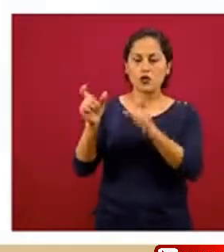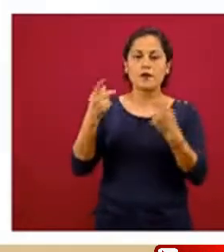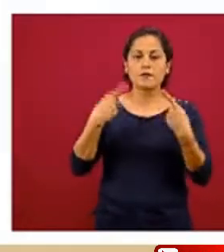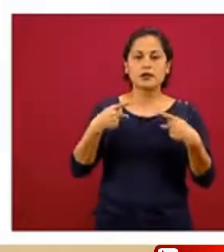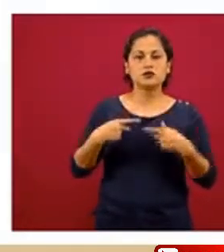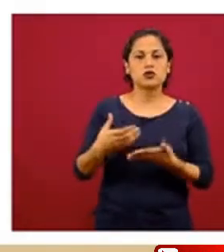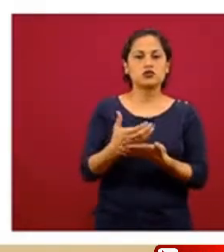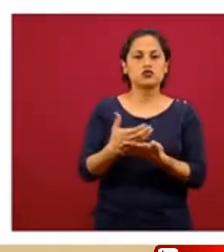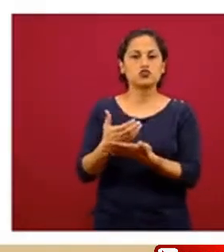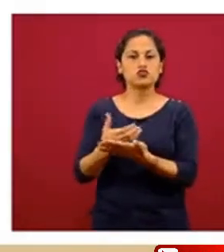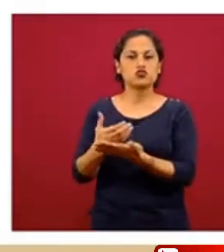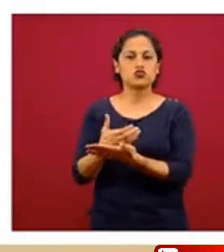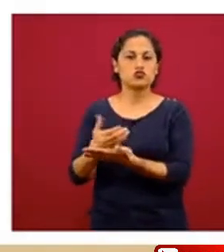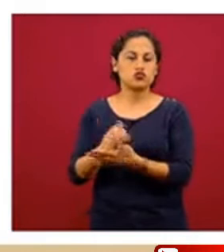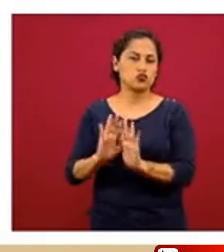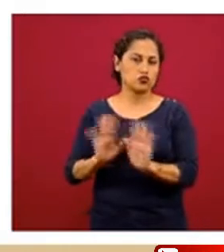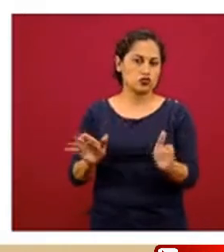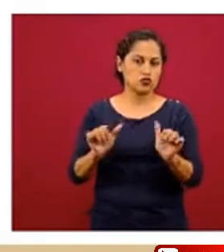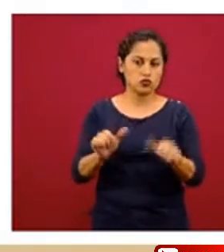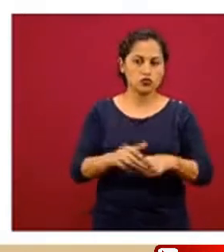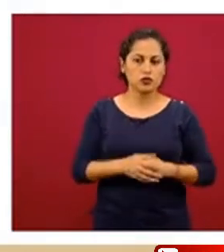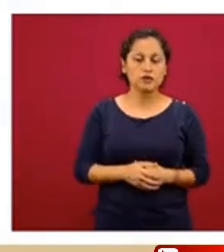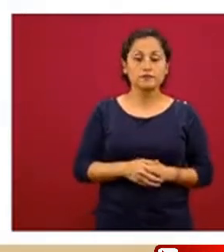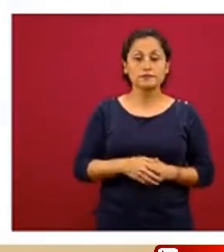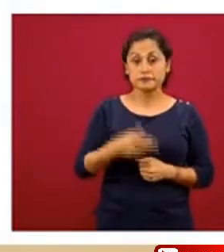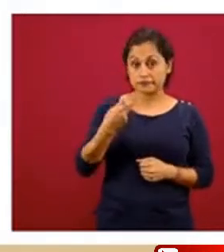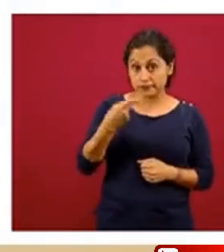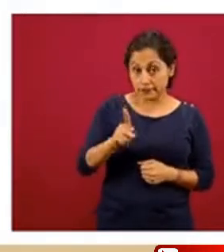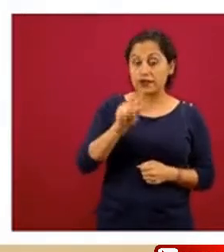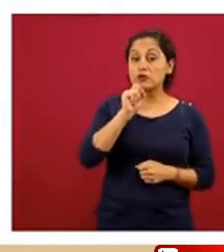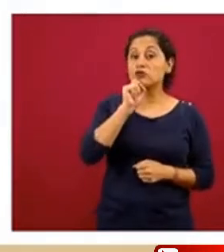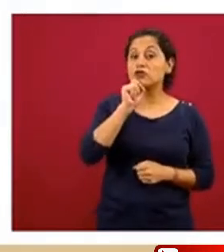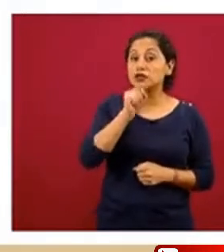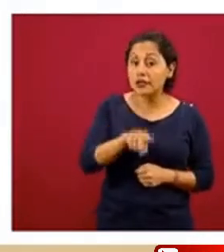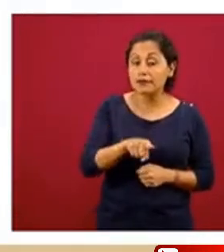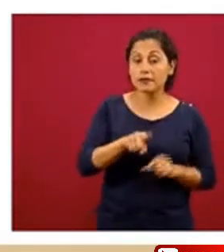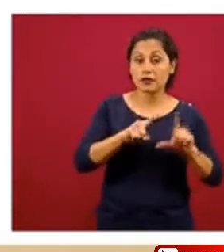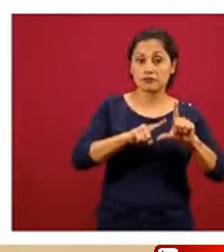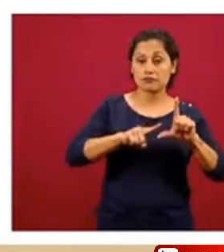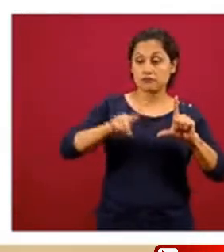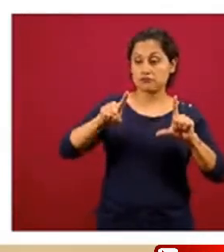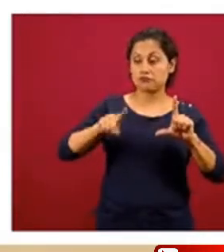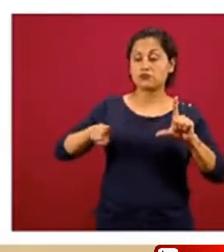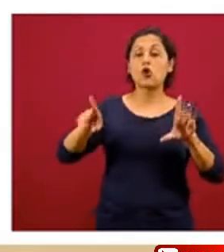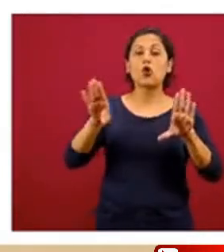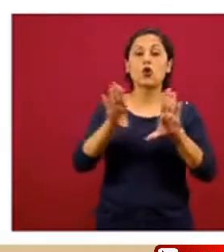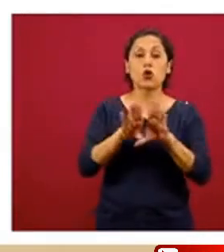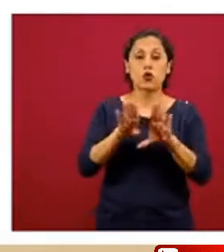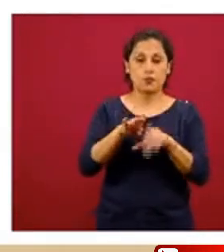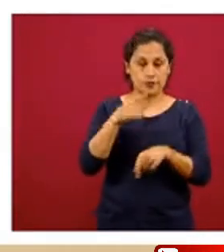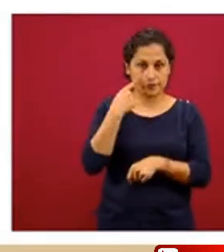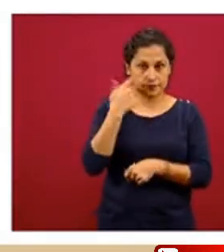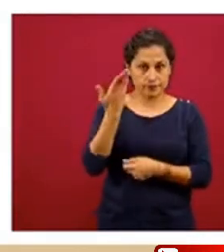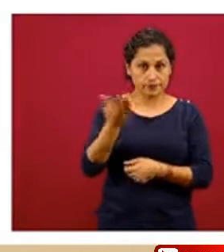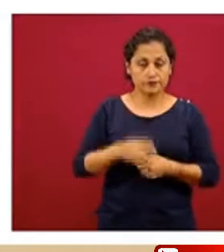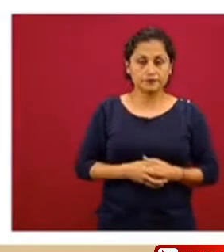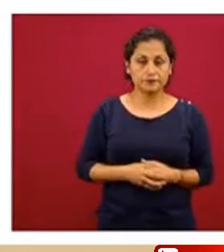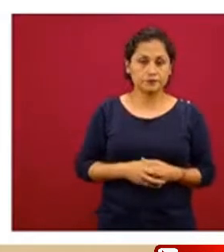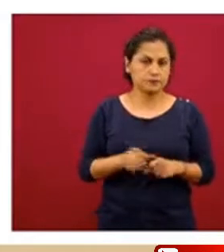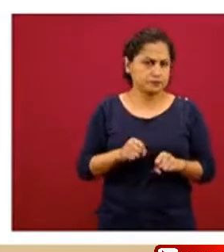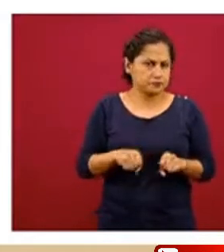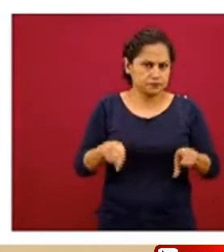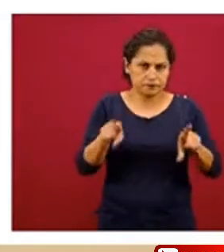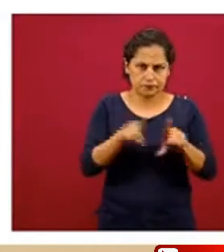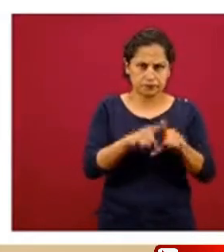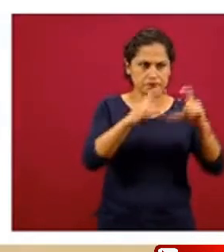vamos a presentar también de una manera gráfica que nos permita identificar estos tres conjuntos. El esquema es el mismo, aquí